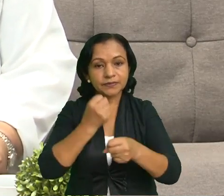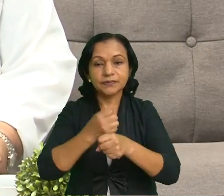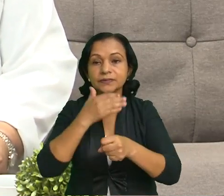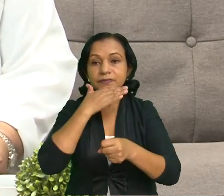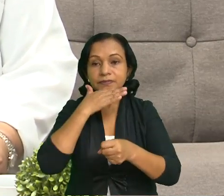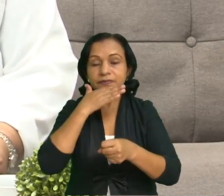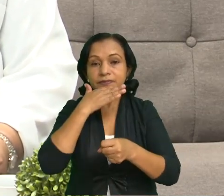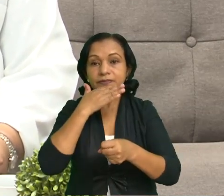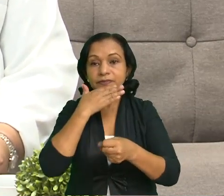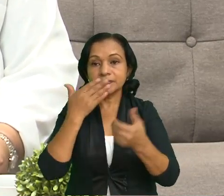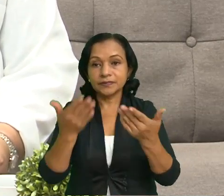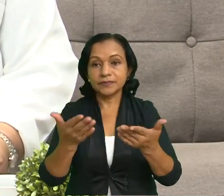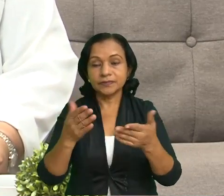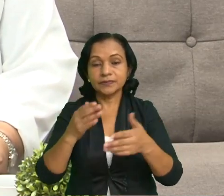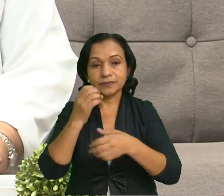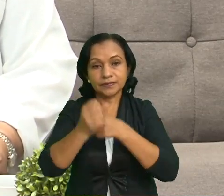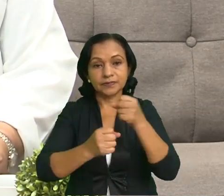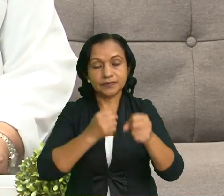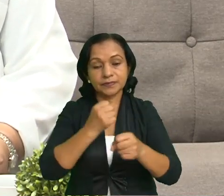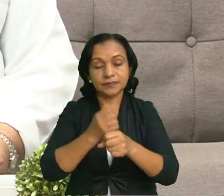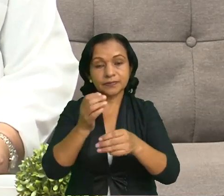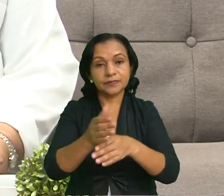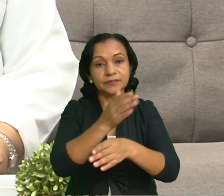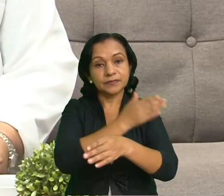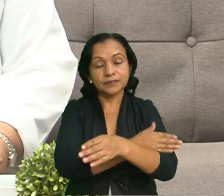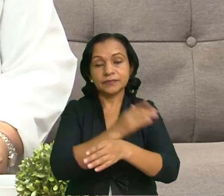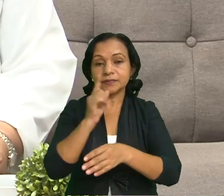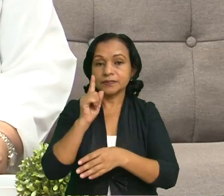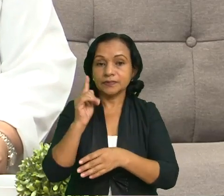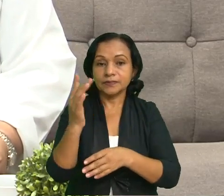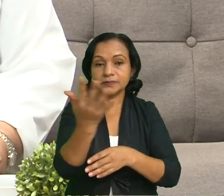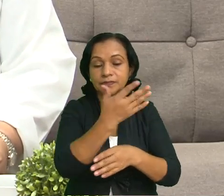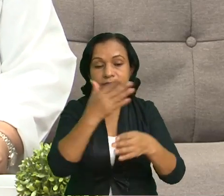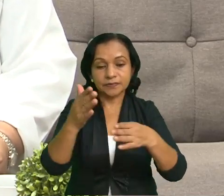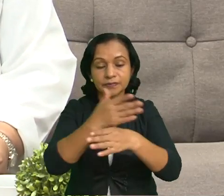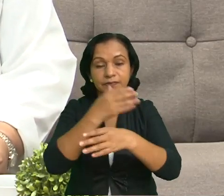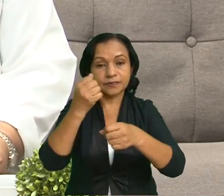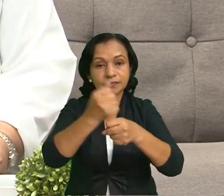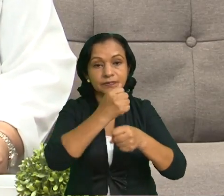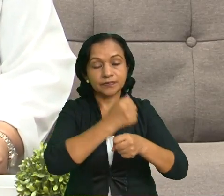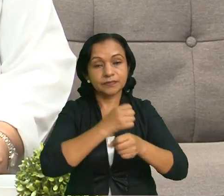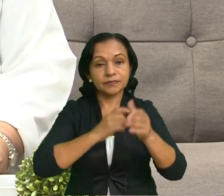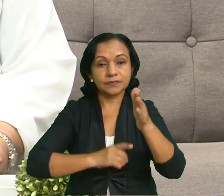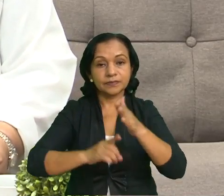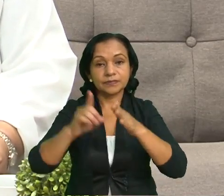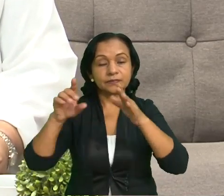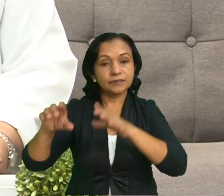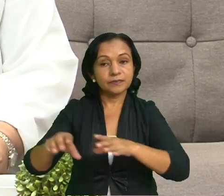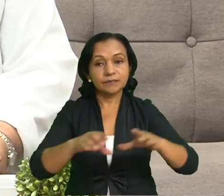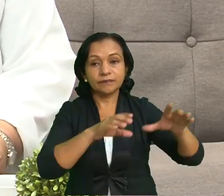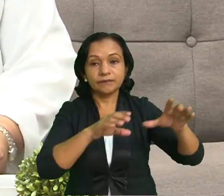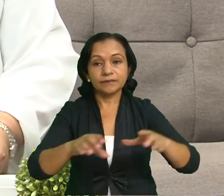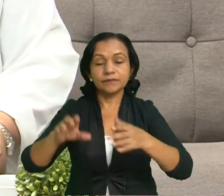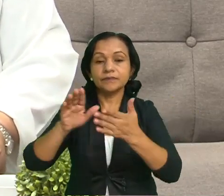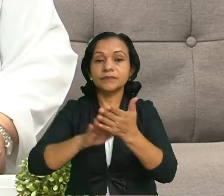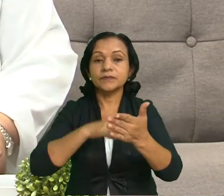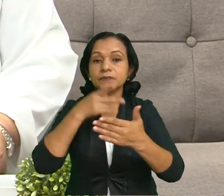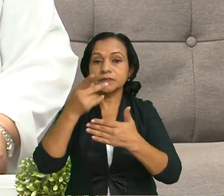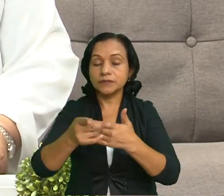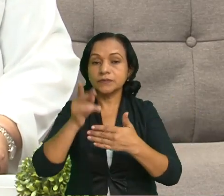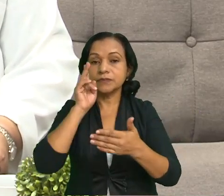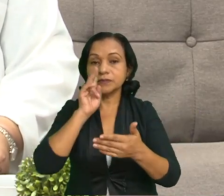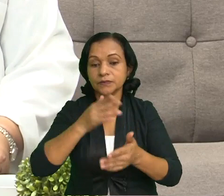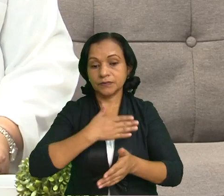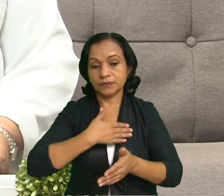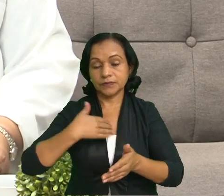bastante favorable comparado con el año anterior y todas estas estrategias todos estos desarrollos de actividades y programas vienen a ayudar realmente a